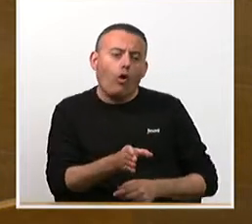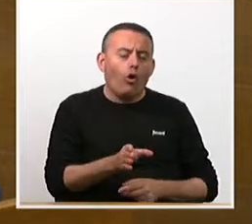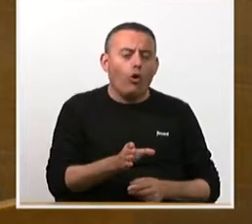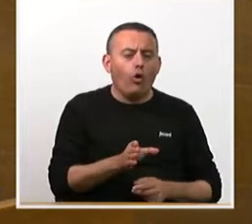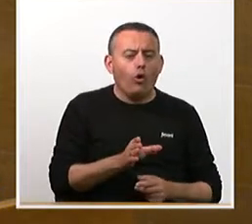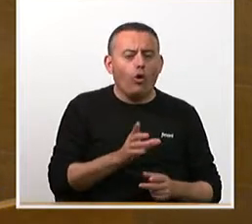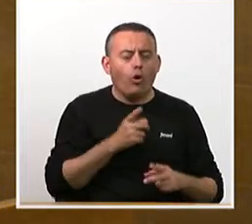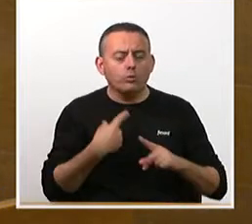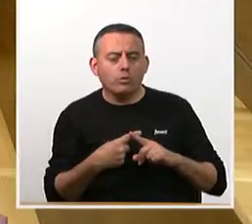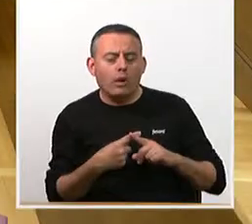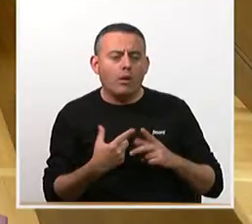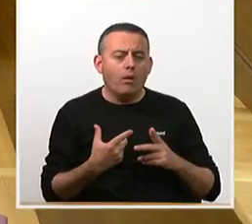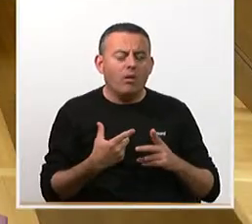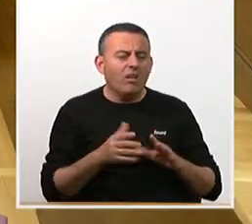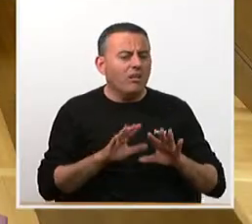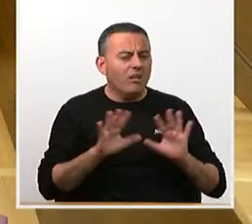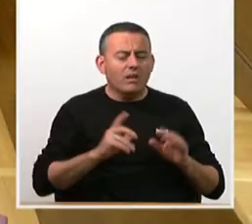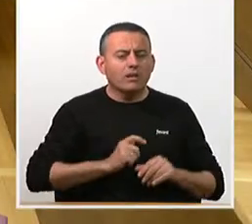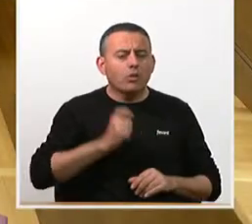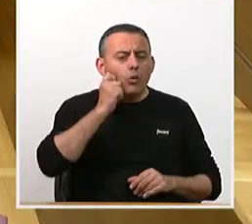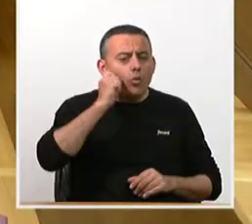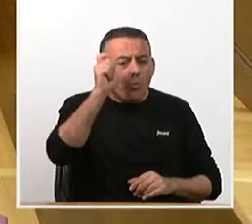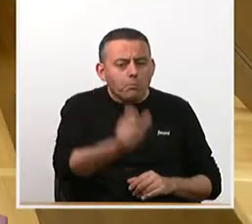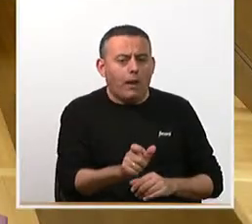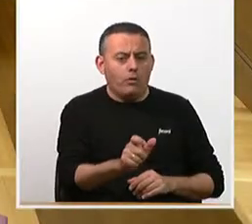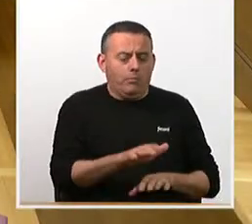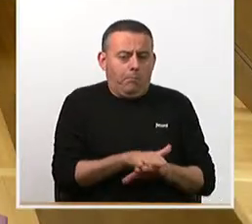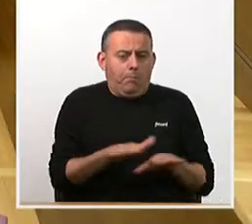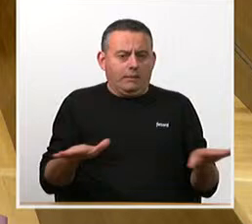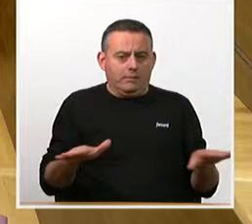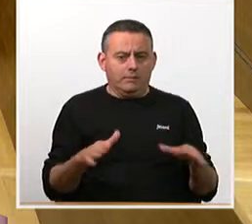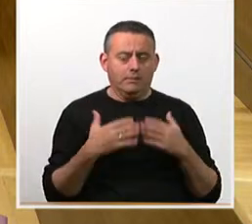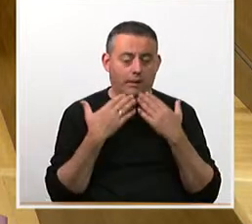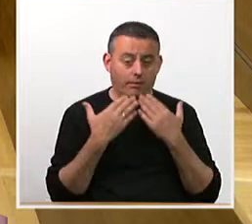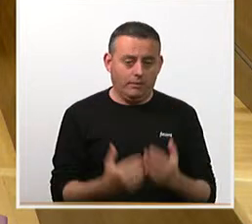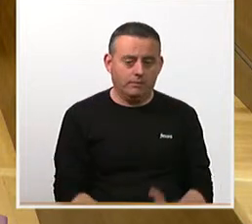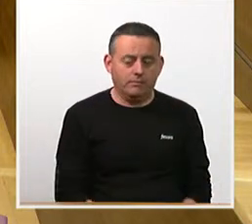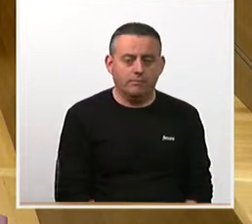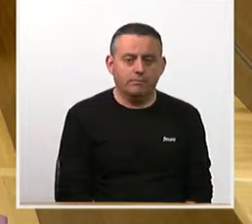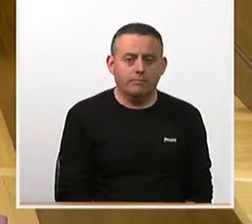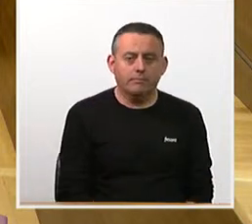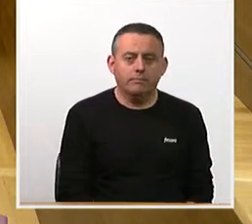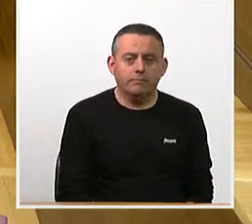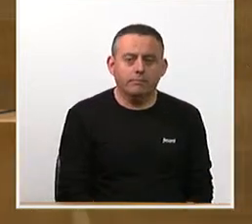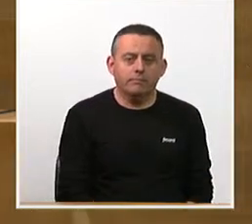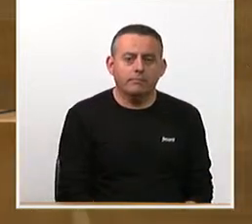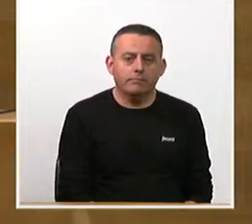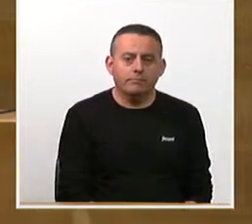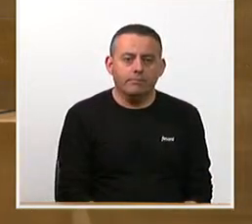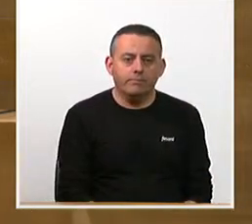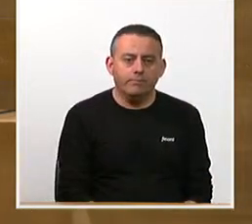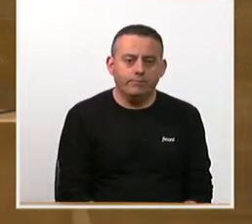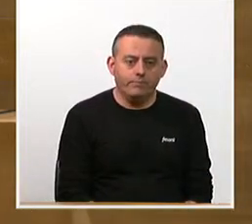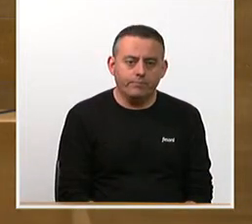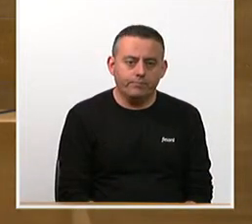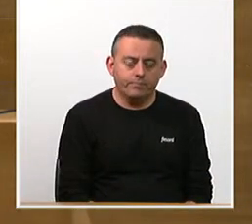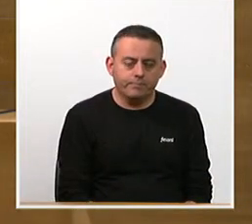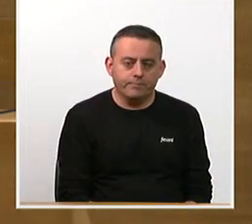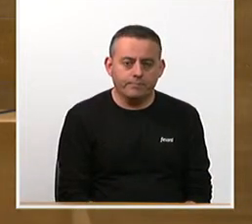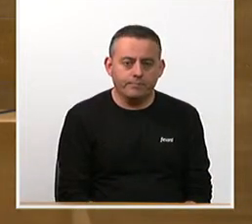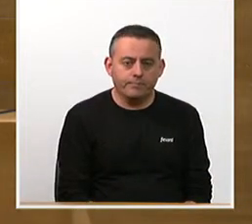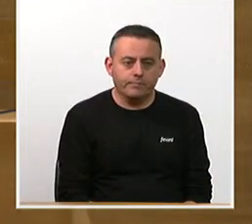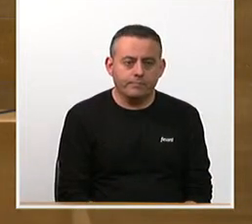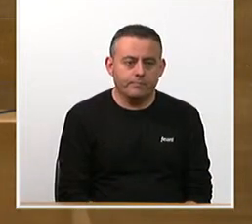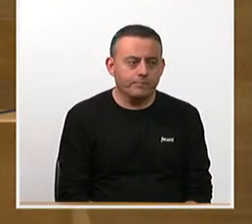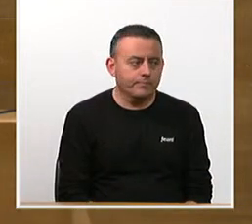vemos a una persona Muchísimas gracias señor r Muchas gracias